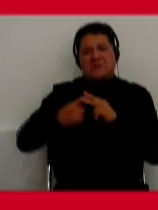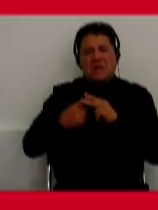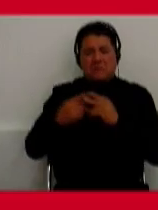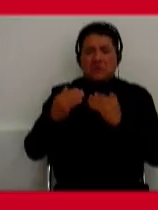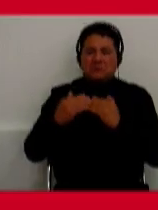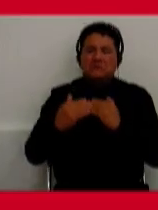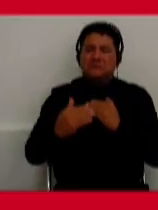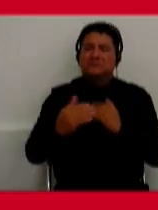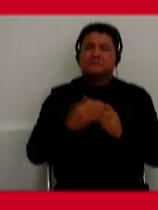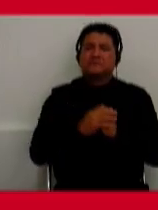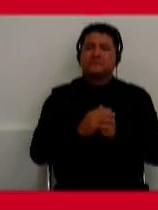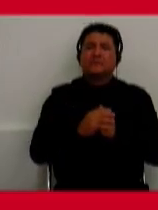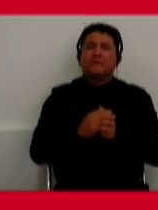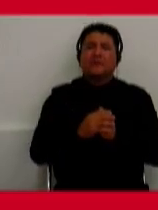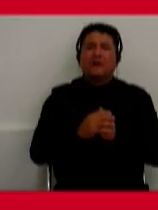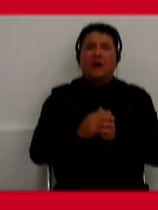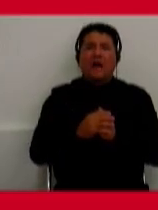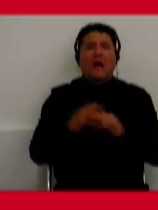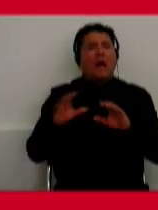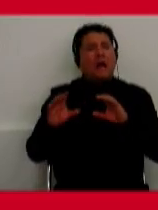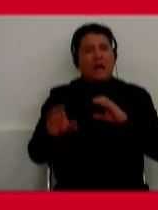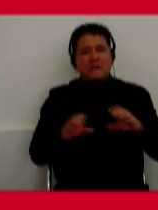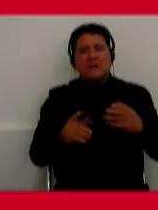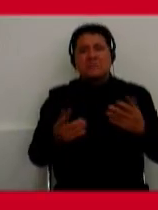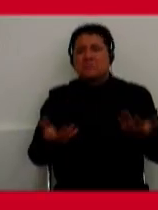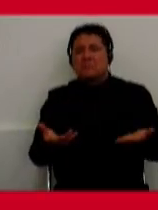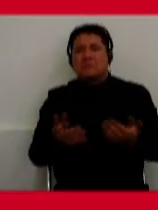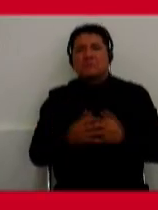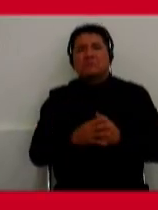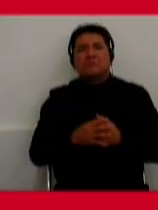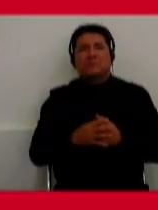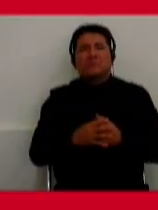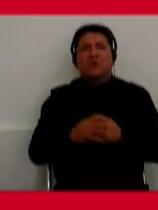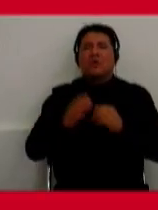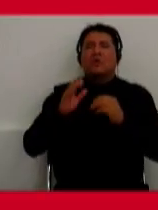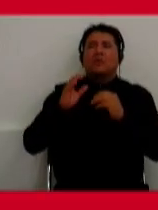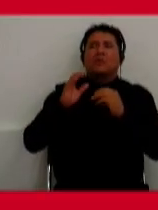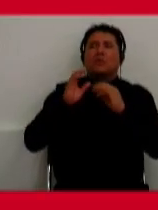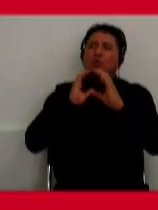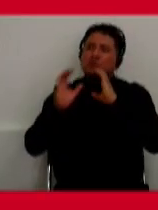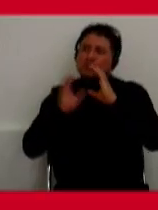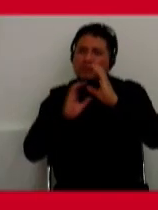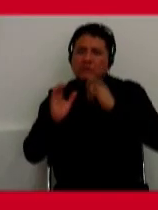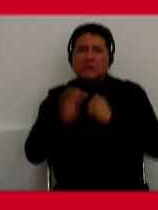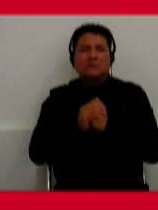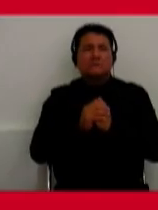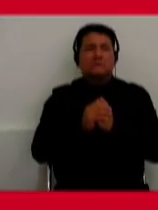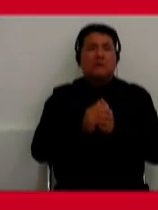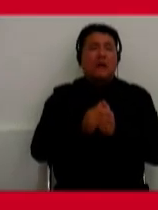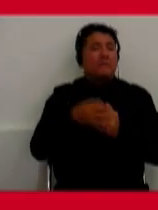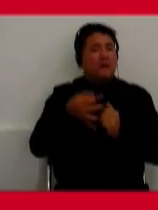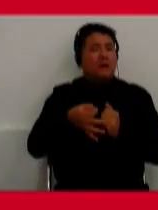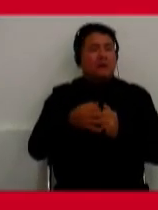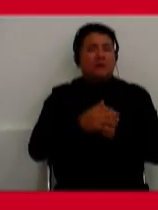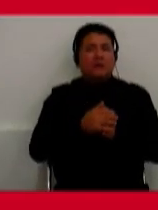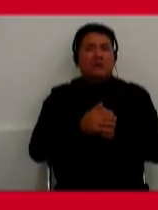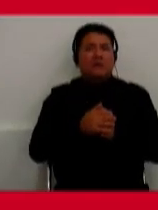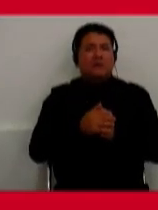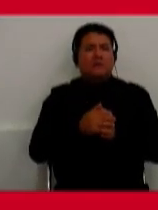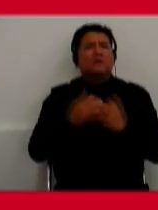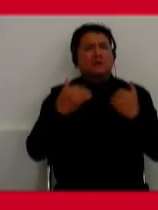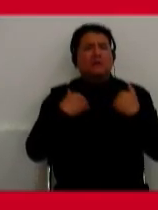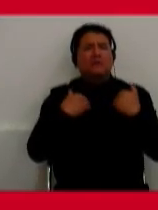propiamente dicho. Hacemos a consultas, ¿qué es lo que queremos saber? Si bien es cierto, San Gabriel como un primer ítem tenemos